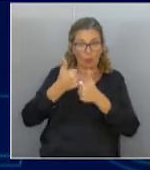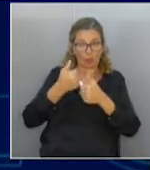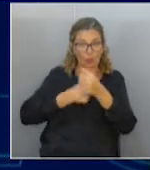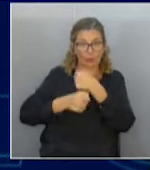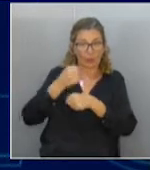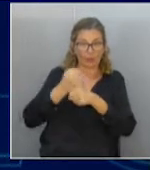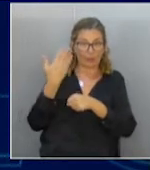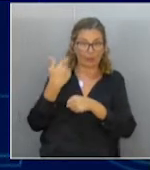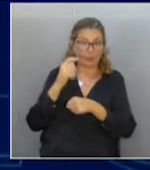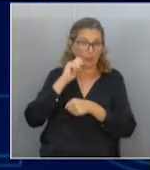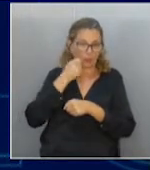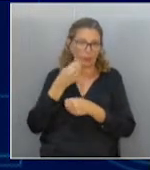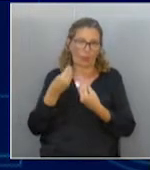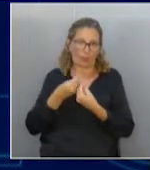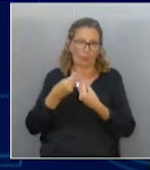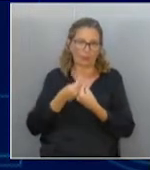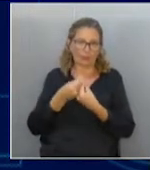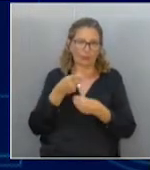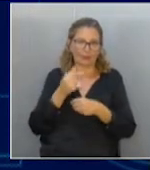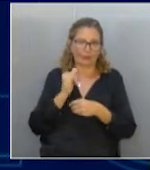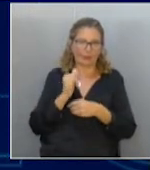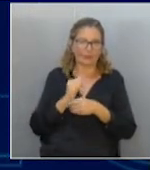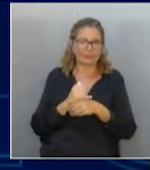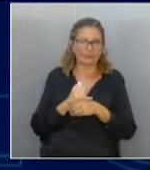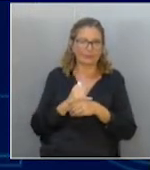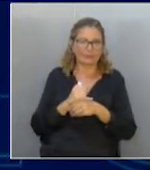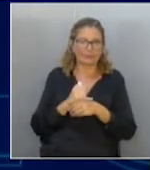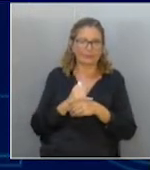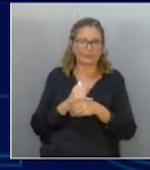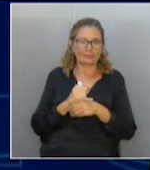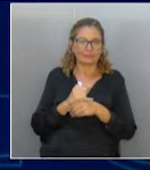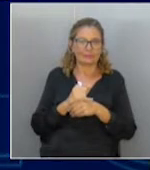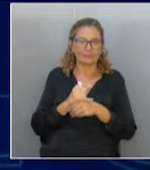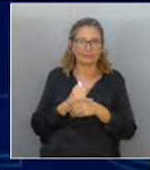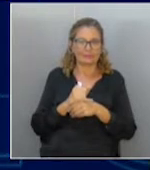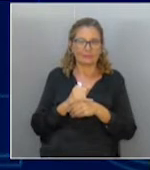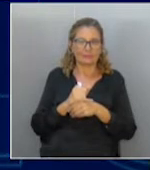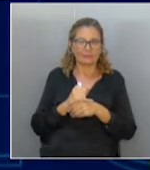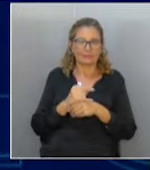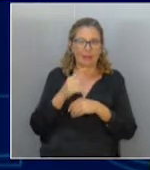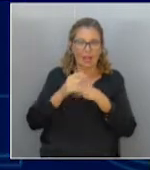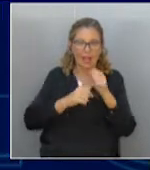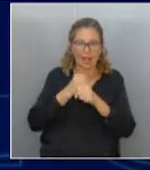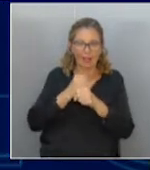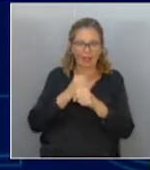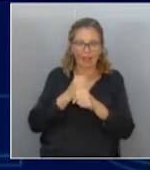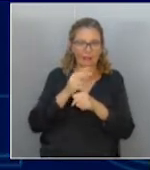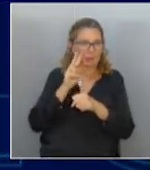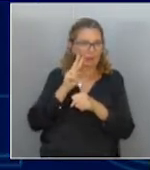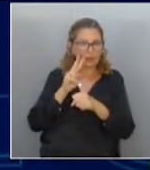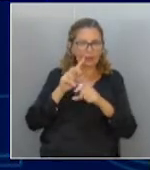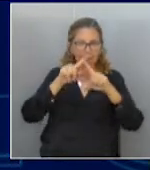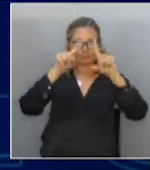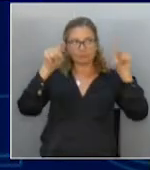y nos había gustado pila, entonces está, eso sí. Sí, tal cual. Es como durante todo el año hemos estado viendo las balconeras